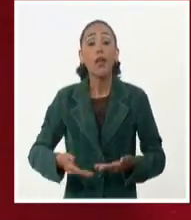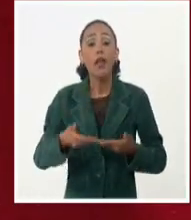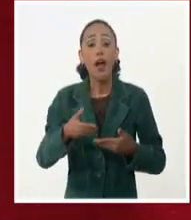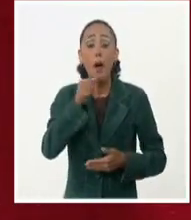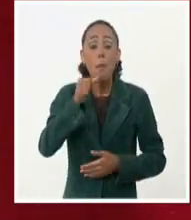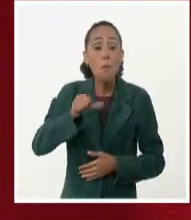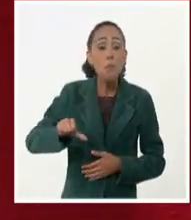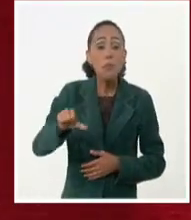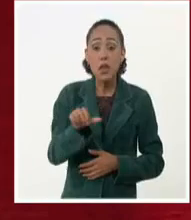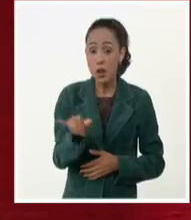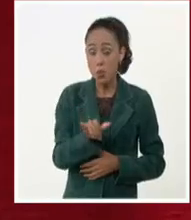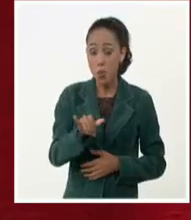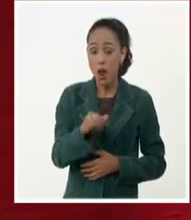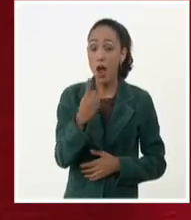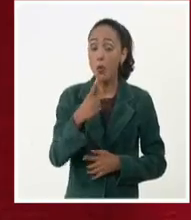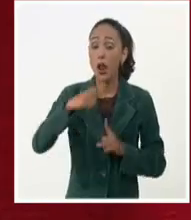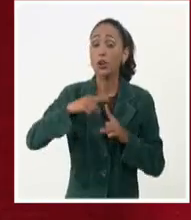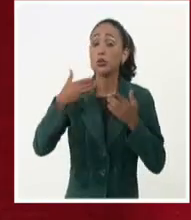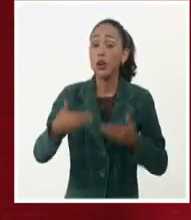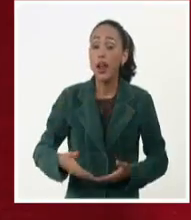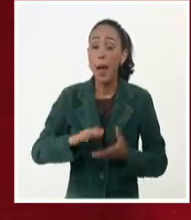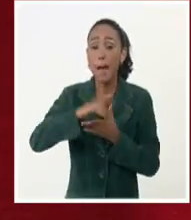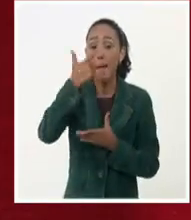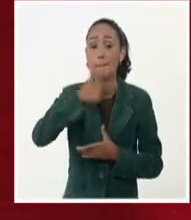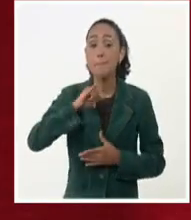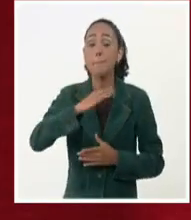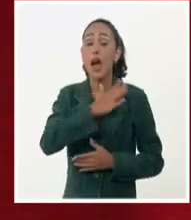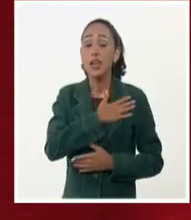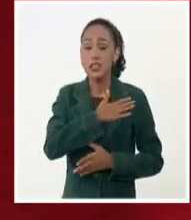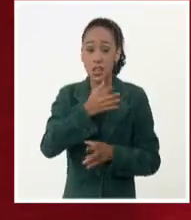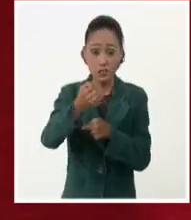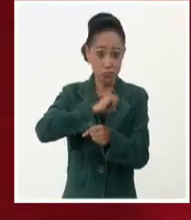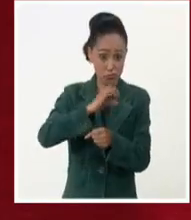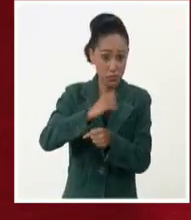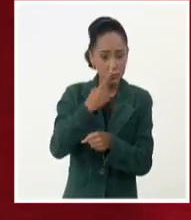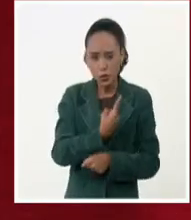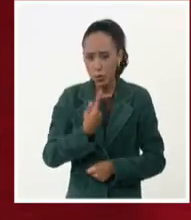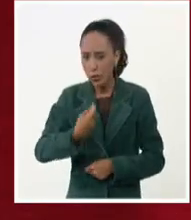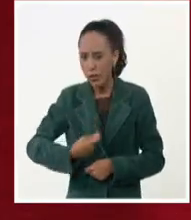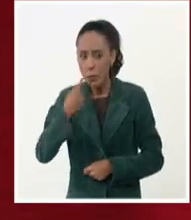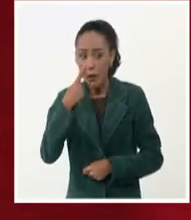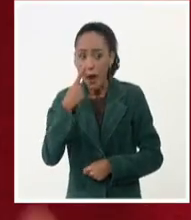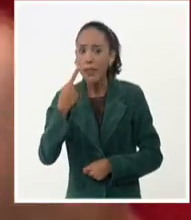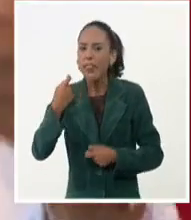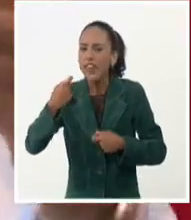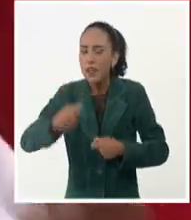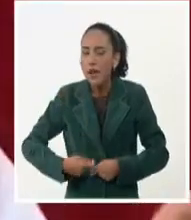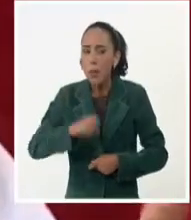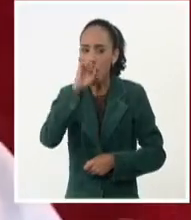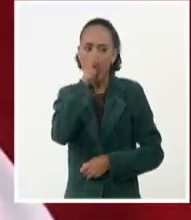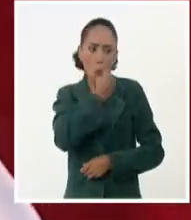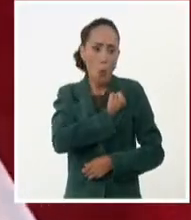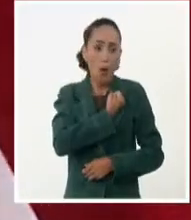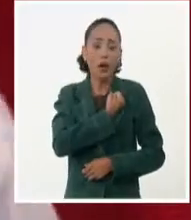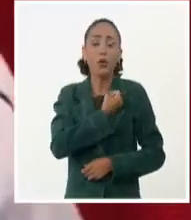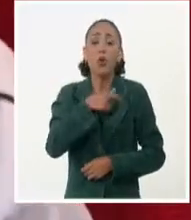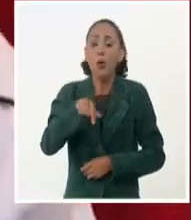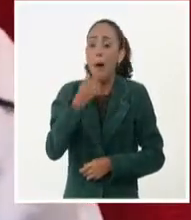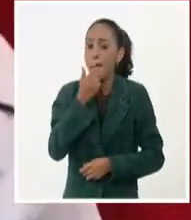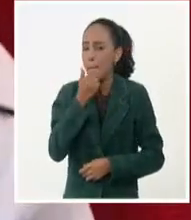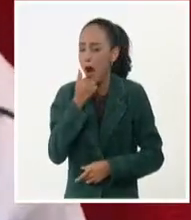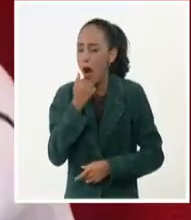igual a 1 tonelada de maíz. Entonces vamos a cerrar el cuerpo aquí. Vamos a producir proteína en Cuba.